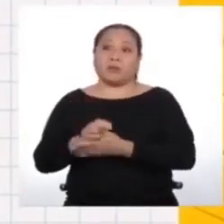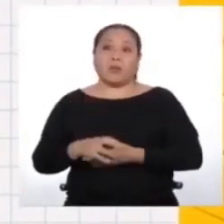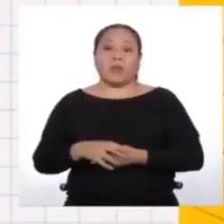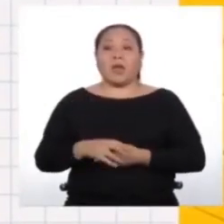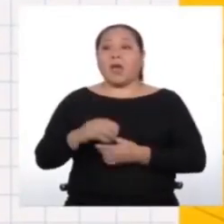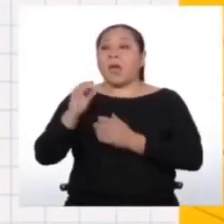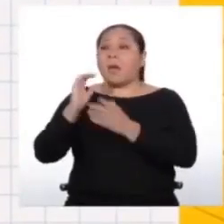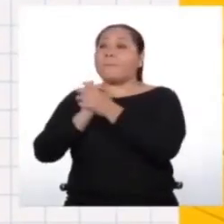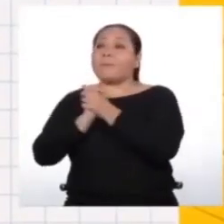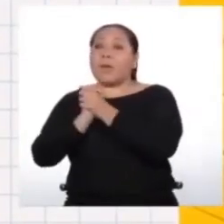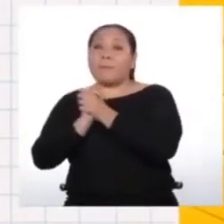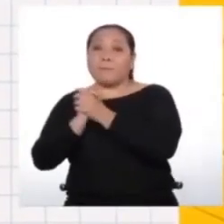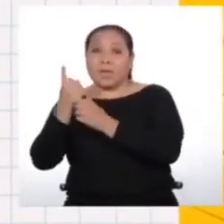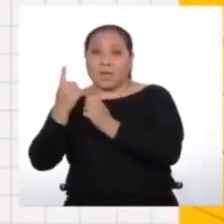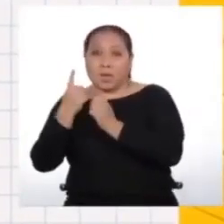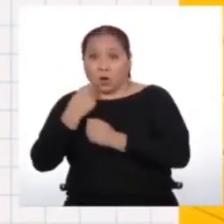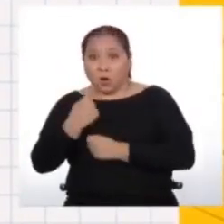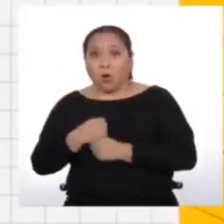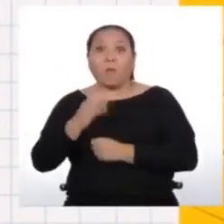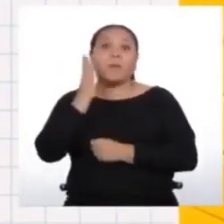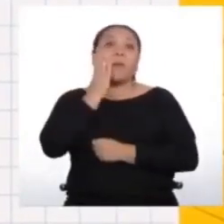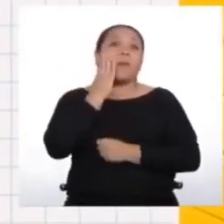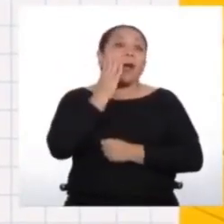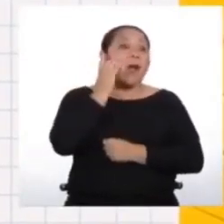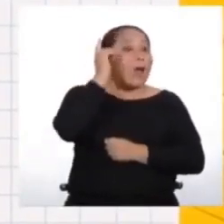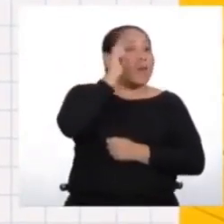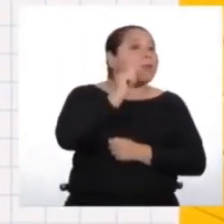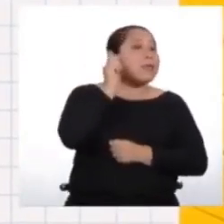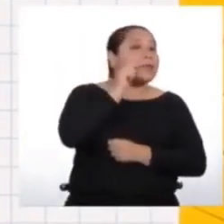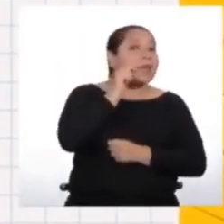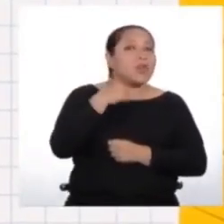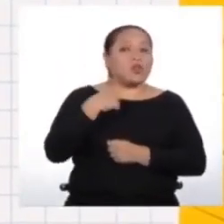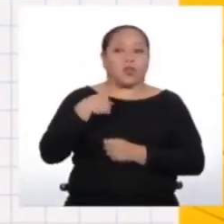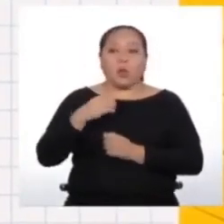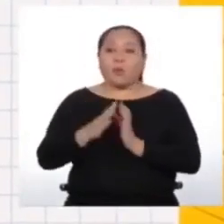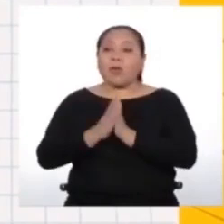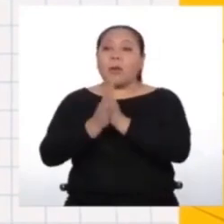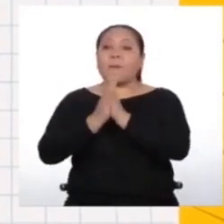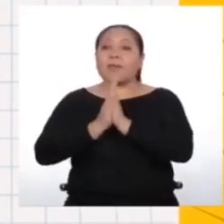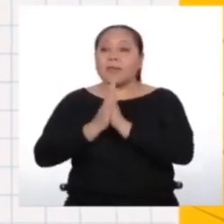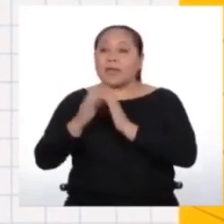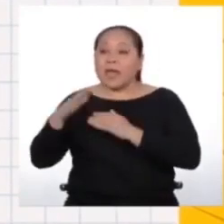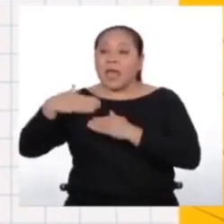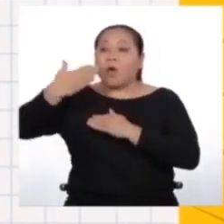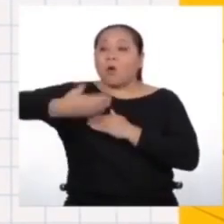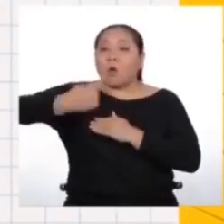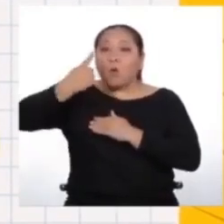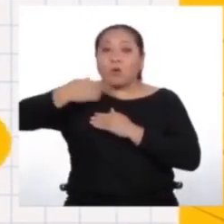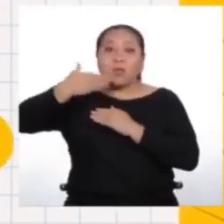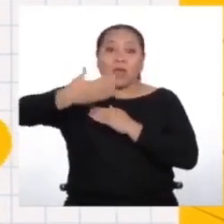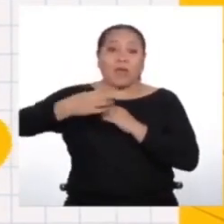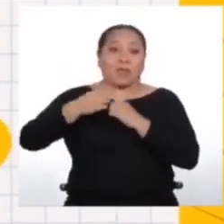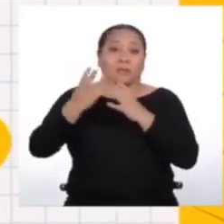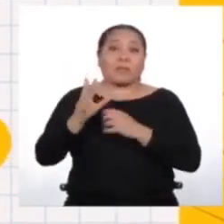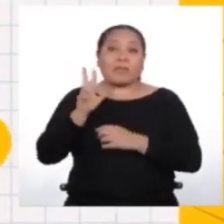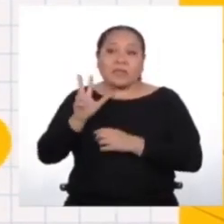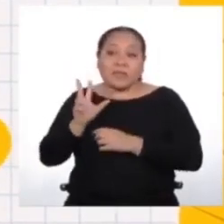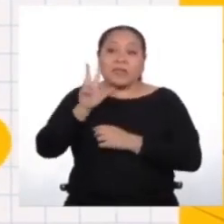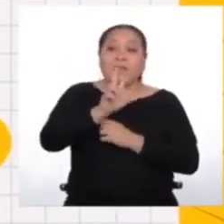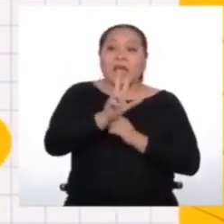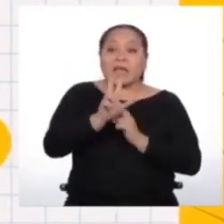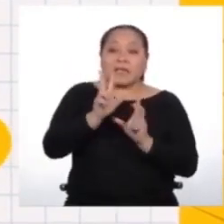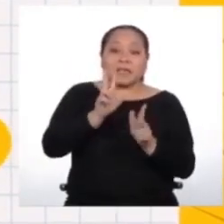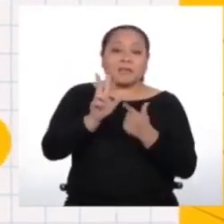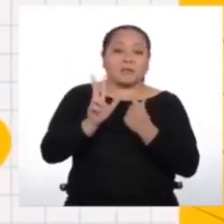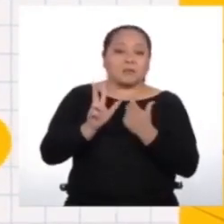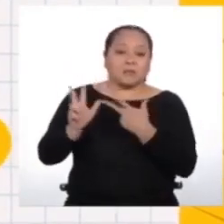Luego les voy a pedir a cada uno que al día siguiente hagan un favor a otras 3 personas. Él y ellas le pedirán lo mismo a las personas a las que le hicieron el favor